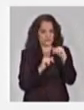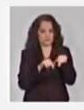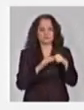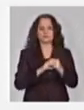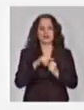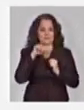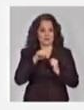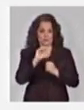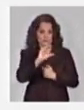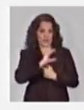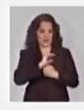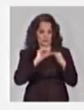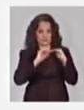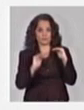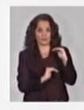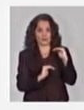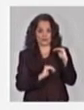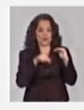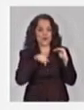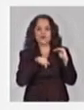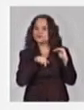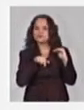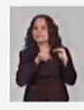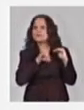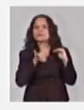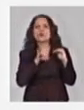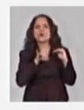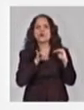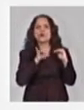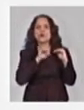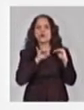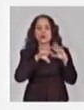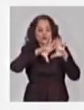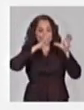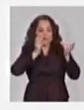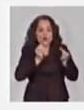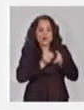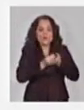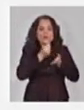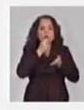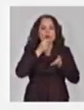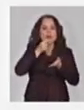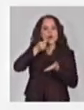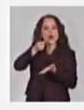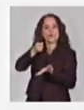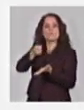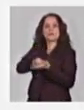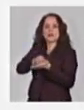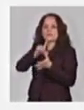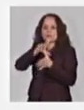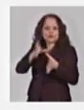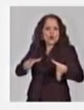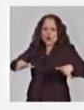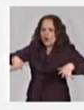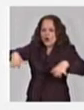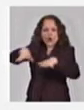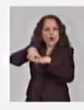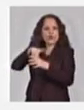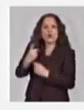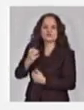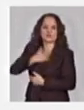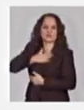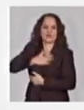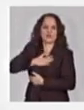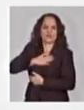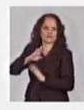ese salario mínimo, tiene el costo de una canasta de bienes y servicios de referencia por 1.3 veces. Tú un